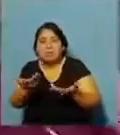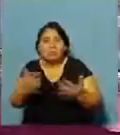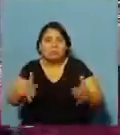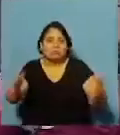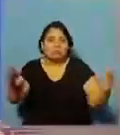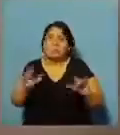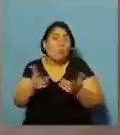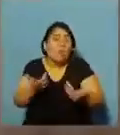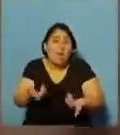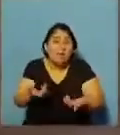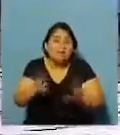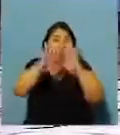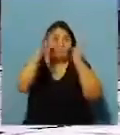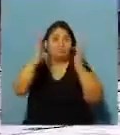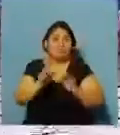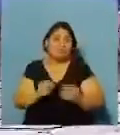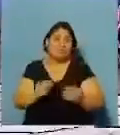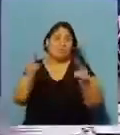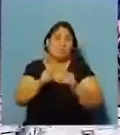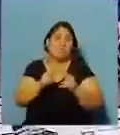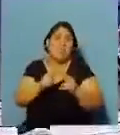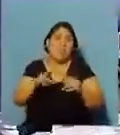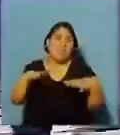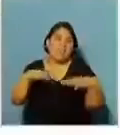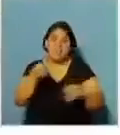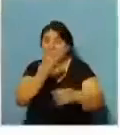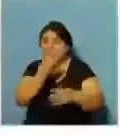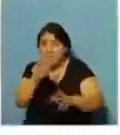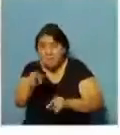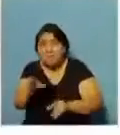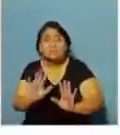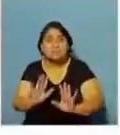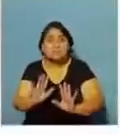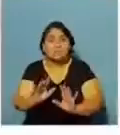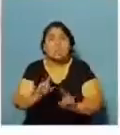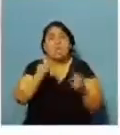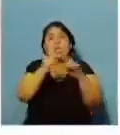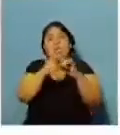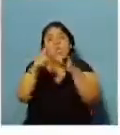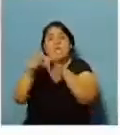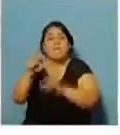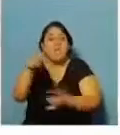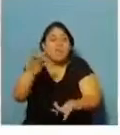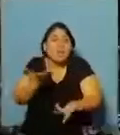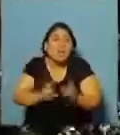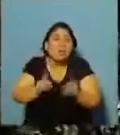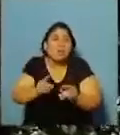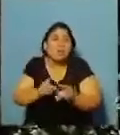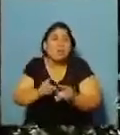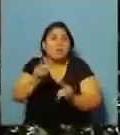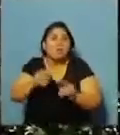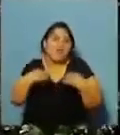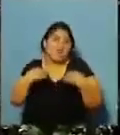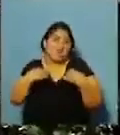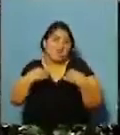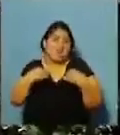grandes. Y directamente, ¿sabe dónde lo encuentran? En la feria. Y algunas veces hasta un doble XL le llego a usar. Lo que pasa es que alguna ropa viene confeccionada